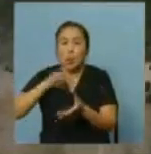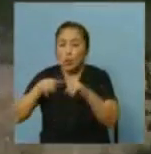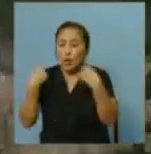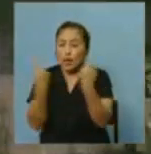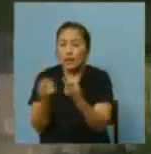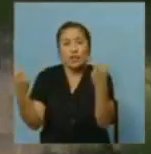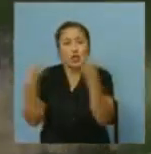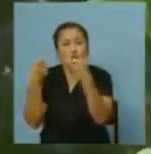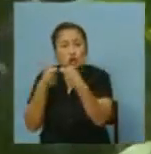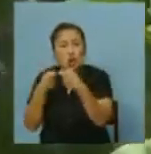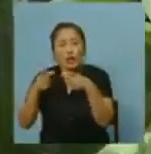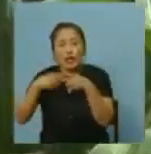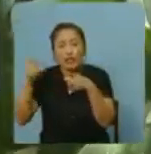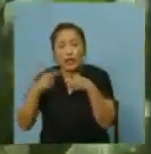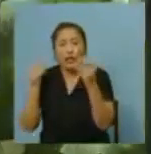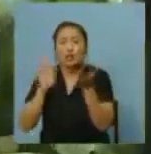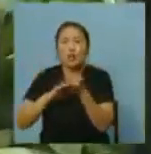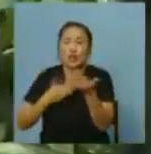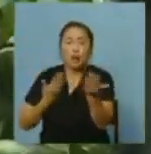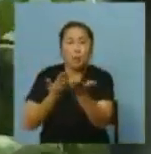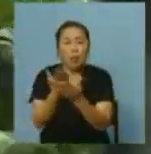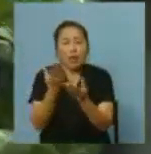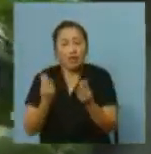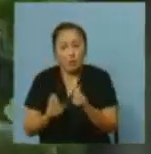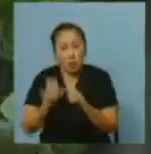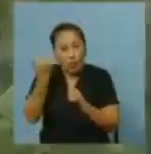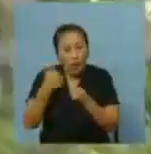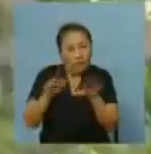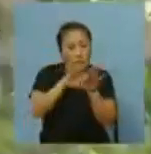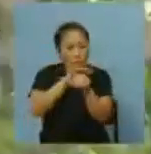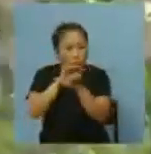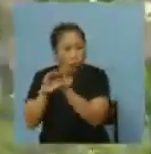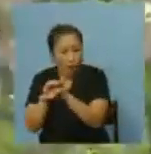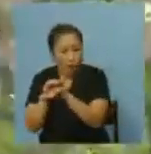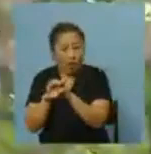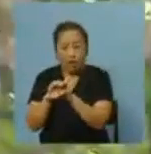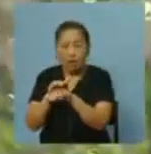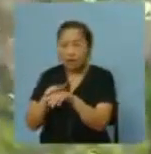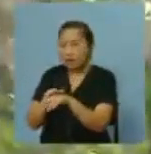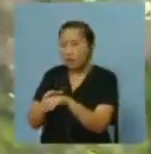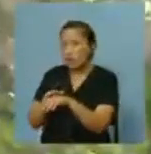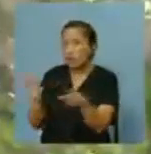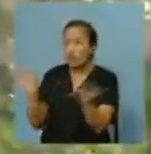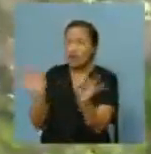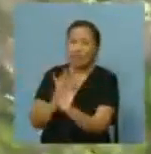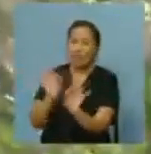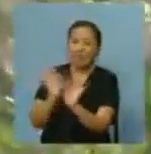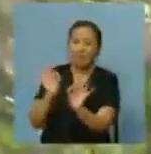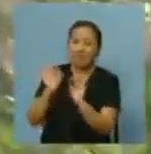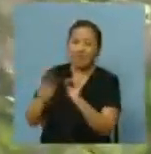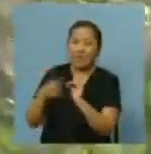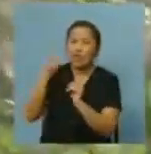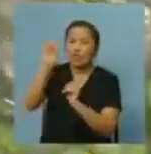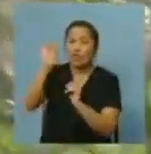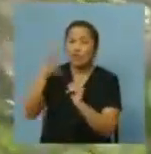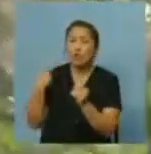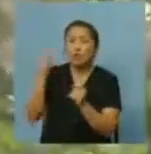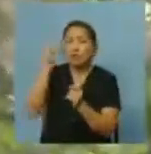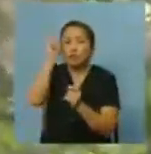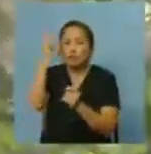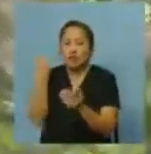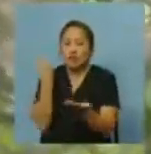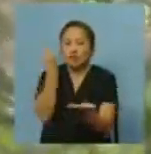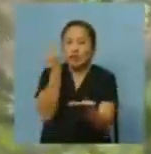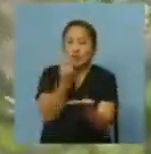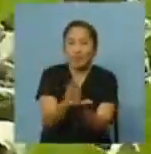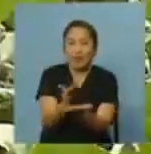las cooperativas, en lo que solicitaron a los compradores. No, esto solamente es la postura de